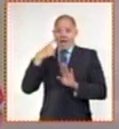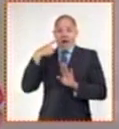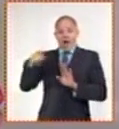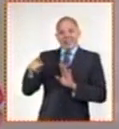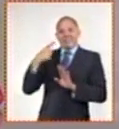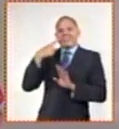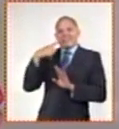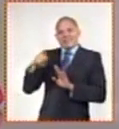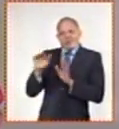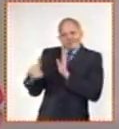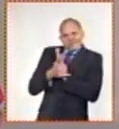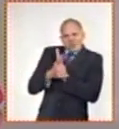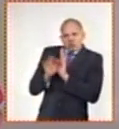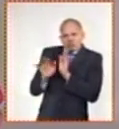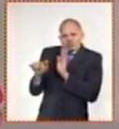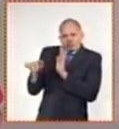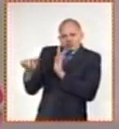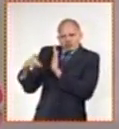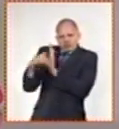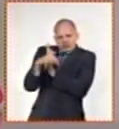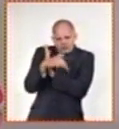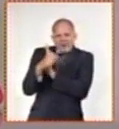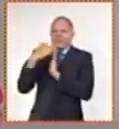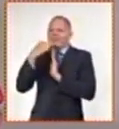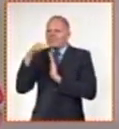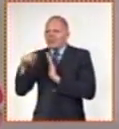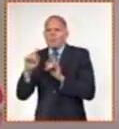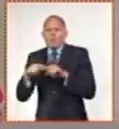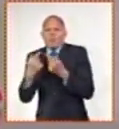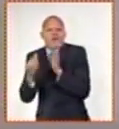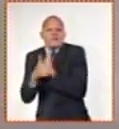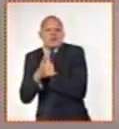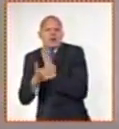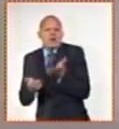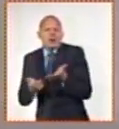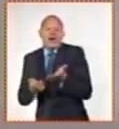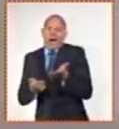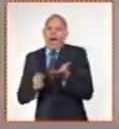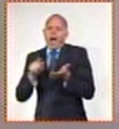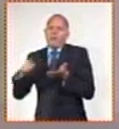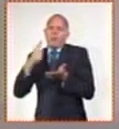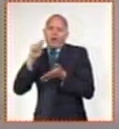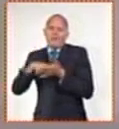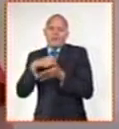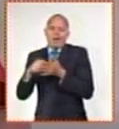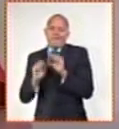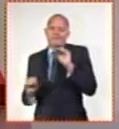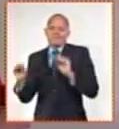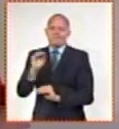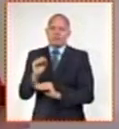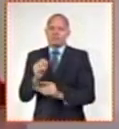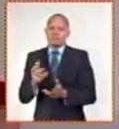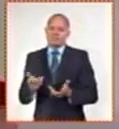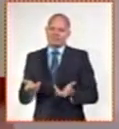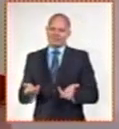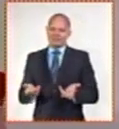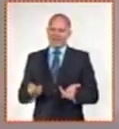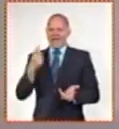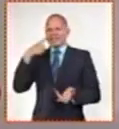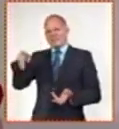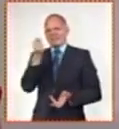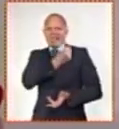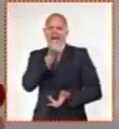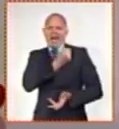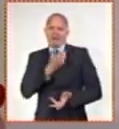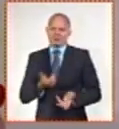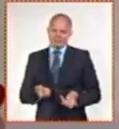es la opresión más grotesca de Laufer en el país. Estas son las declaraciones durante las últimas horas